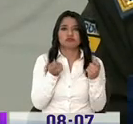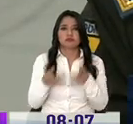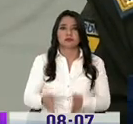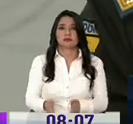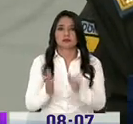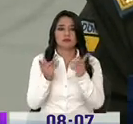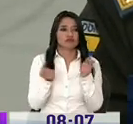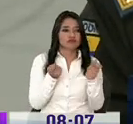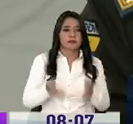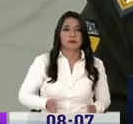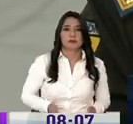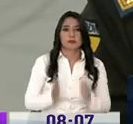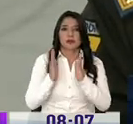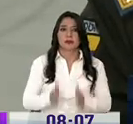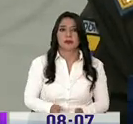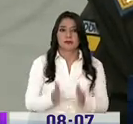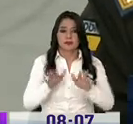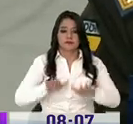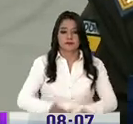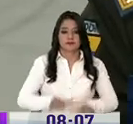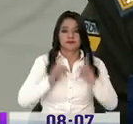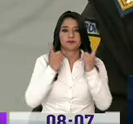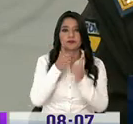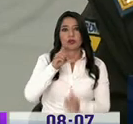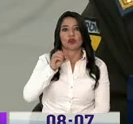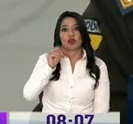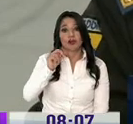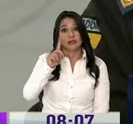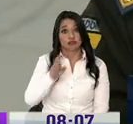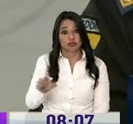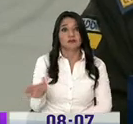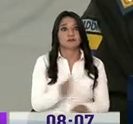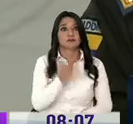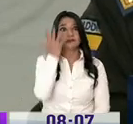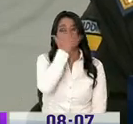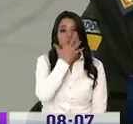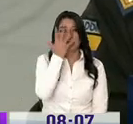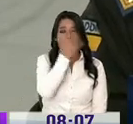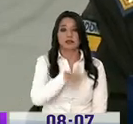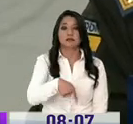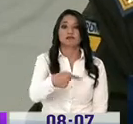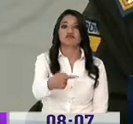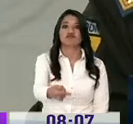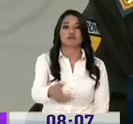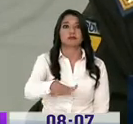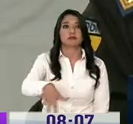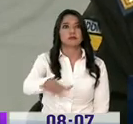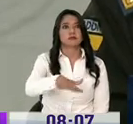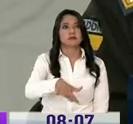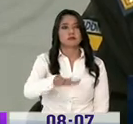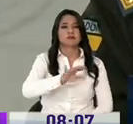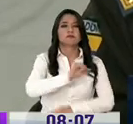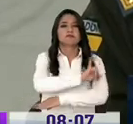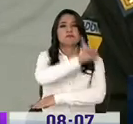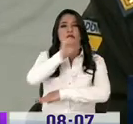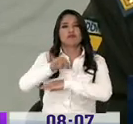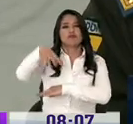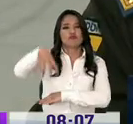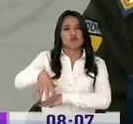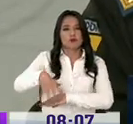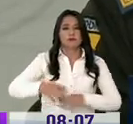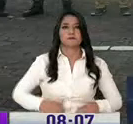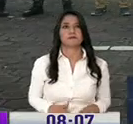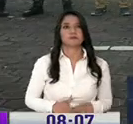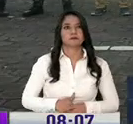toda la carretera que une tanto San Lorenzo hacia Esmeraldas como hacia el sector de la provincia de